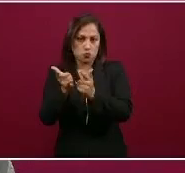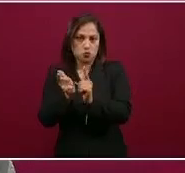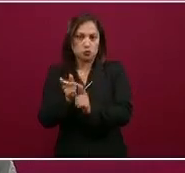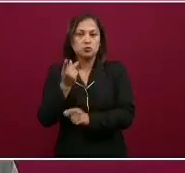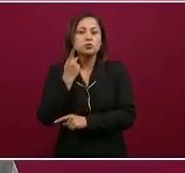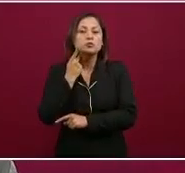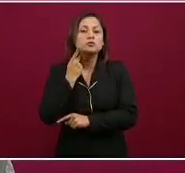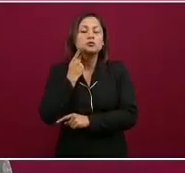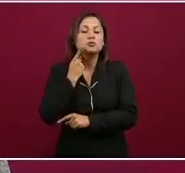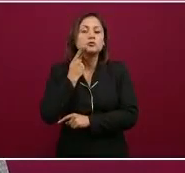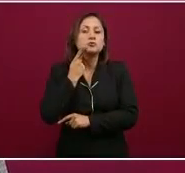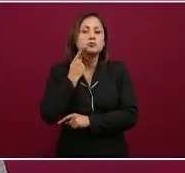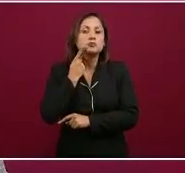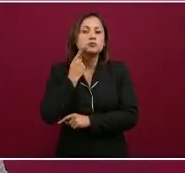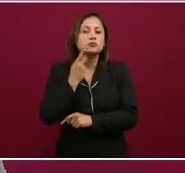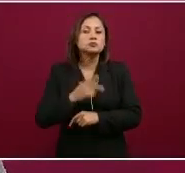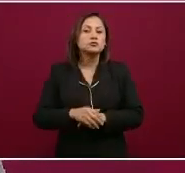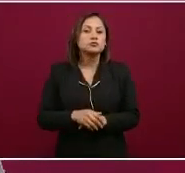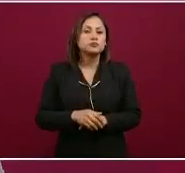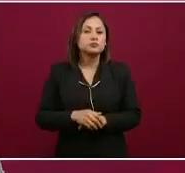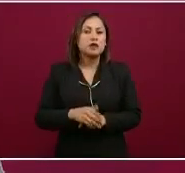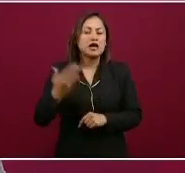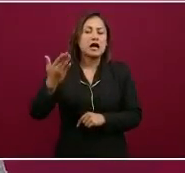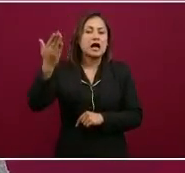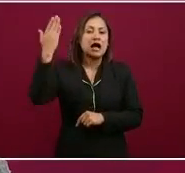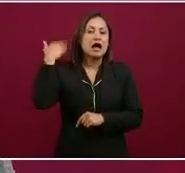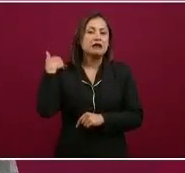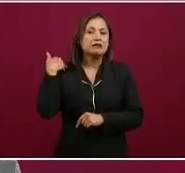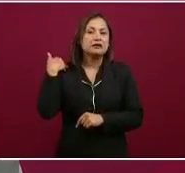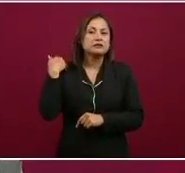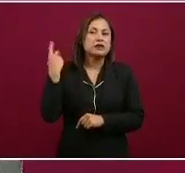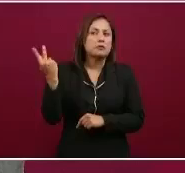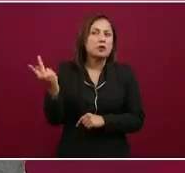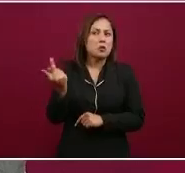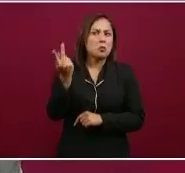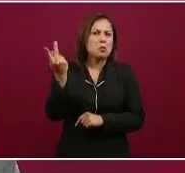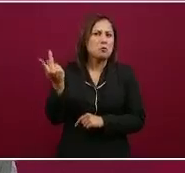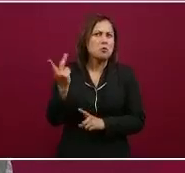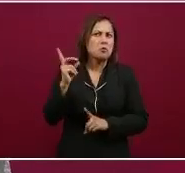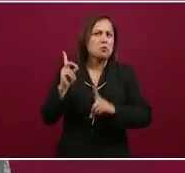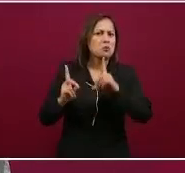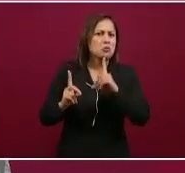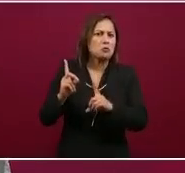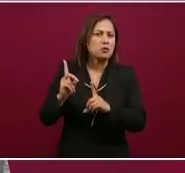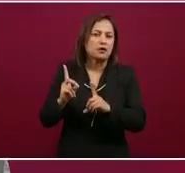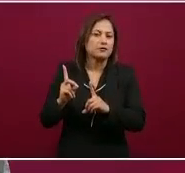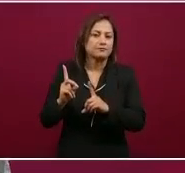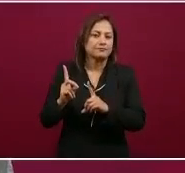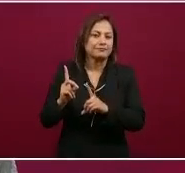y no había tanto cuestionamiento, pero cuando ya